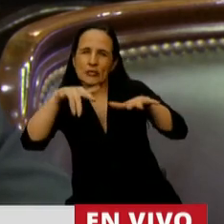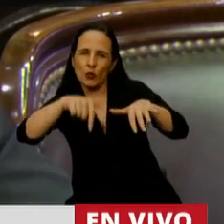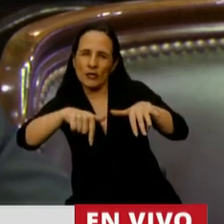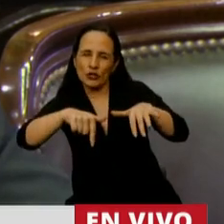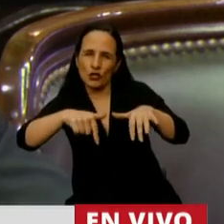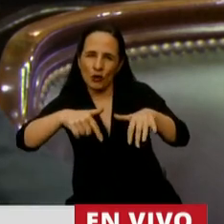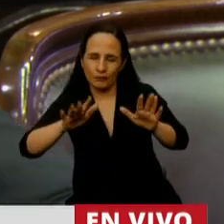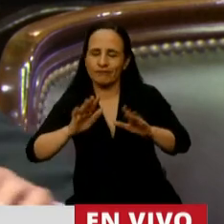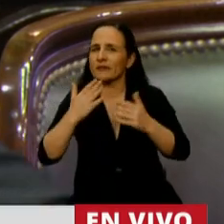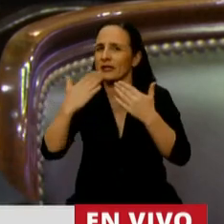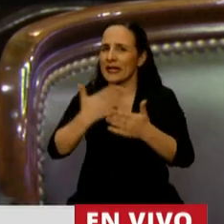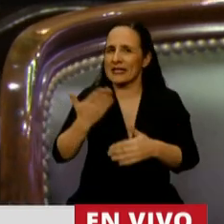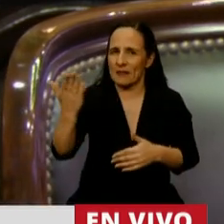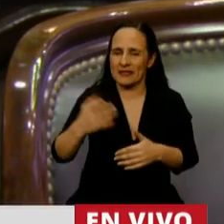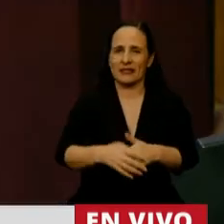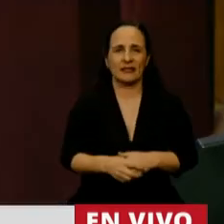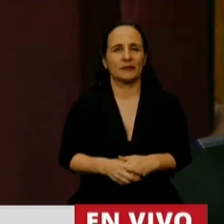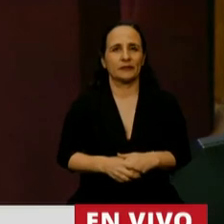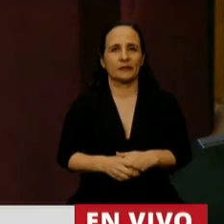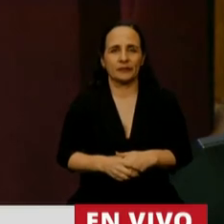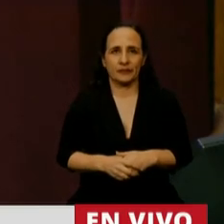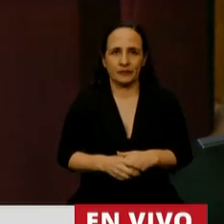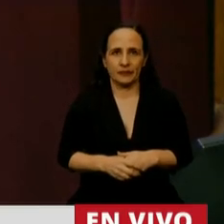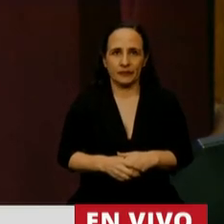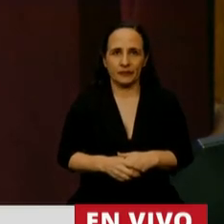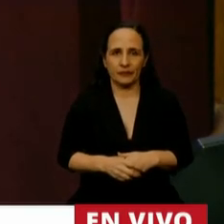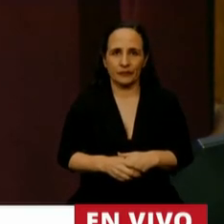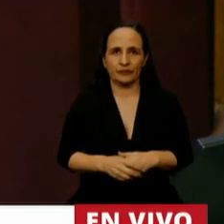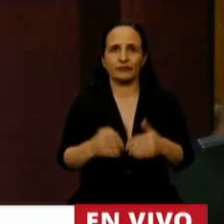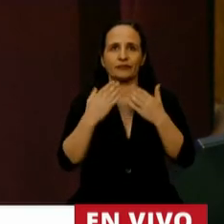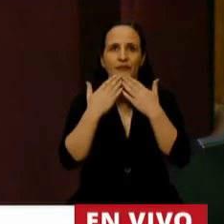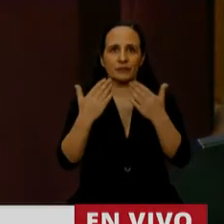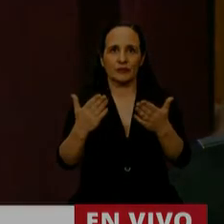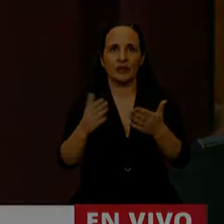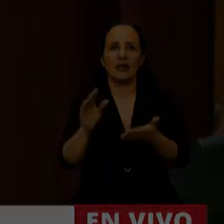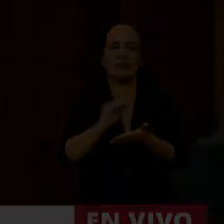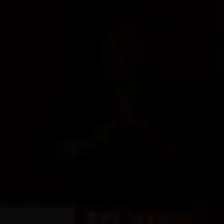situación. Gracias, presidente. Gracias, diputada.